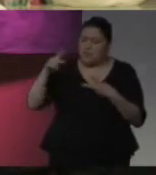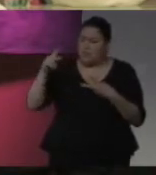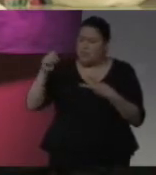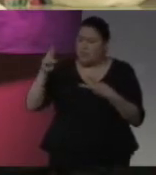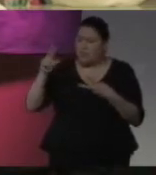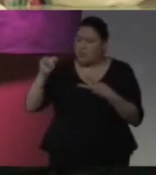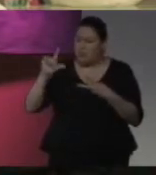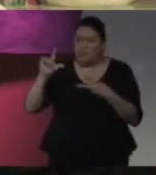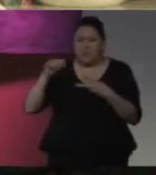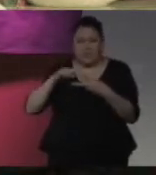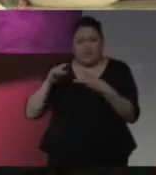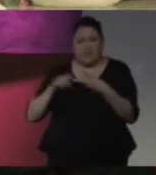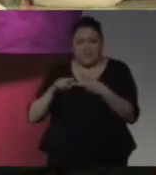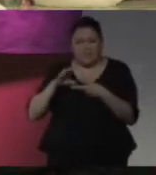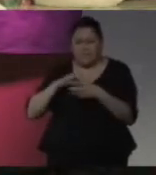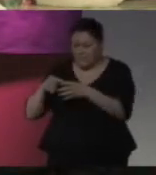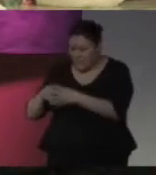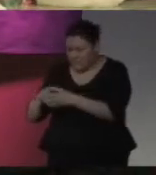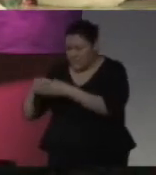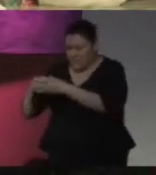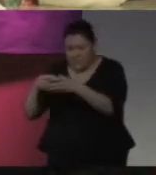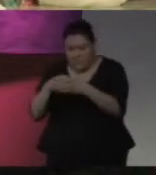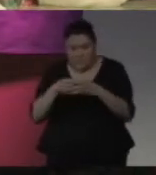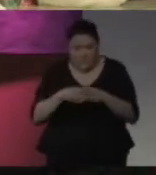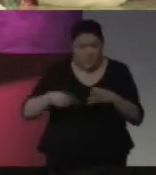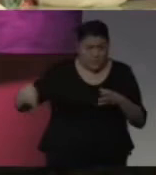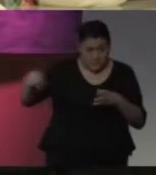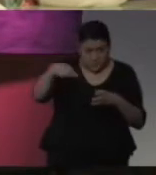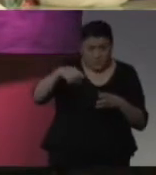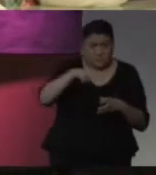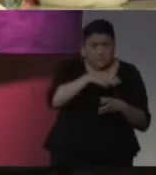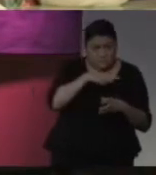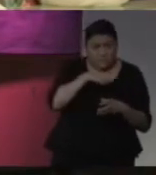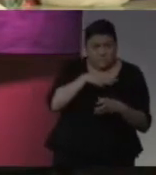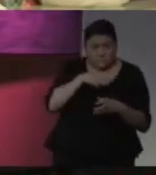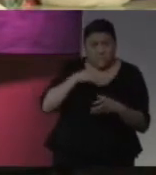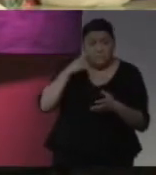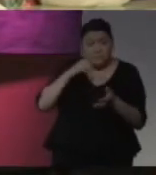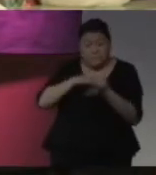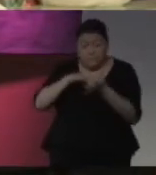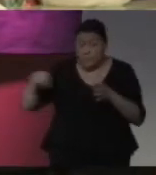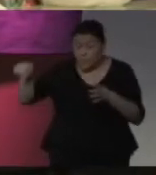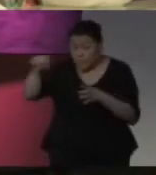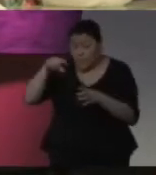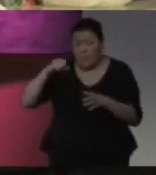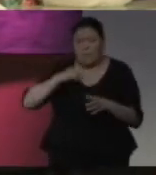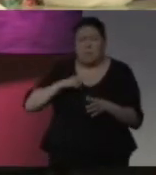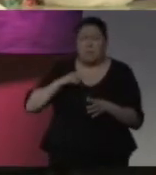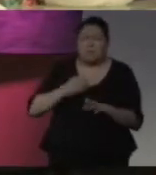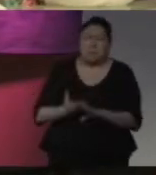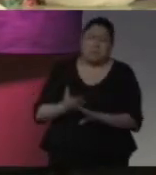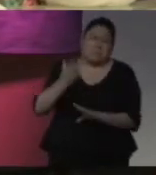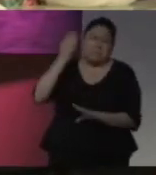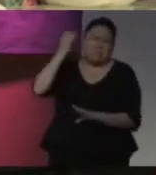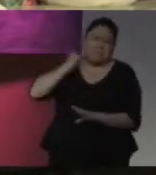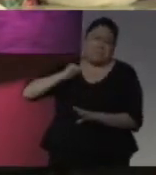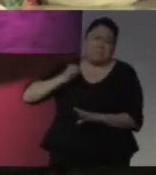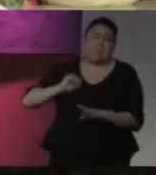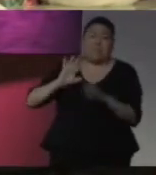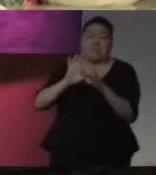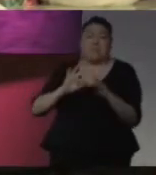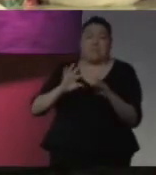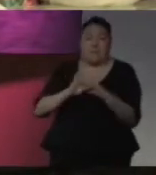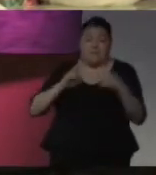Tiene anclajes esta subjetividad colectiva en referencias ancestrales en donde el ser